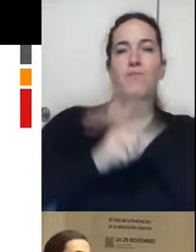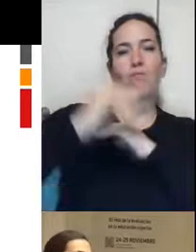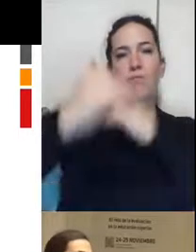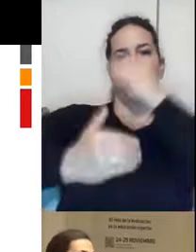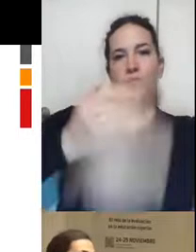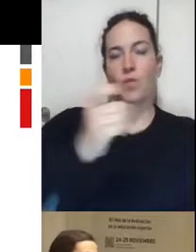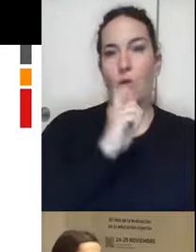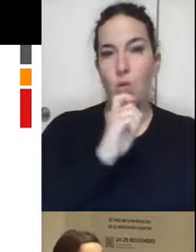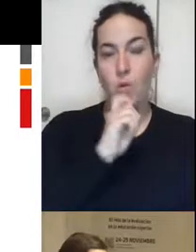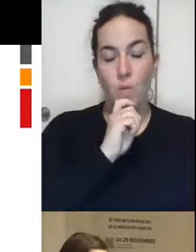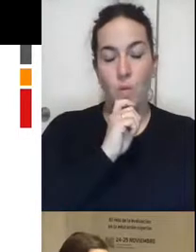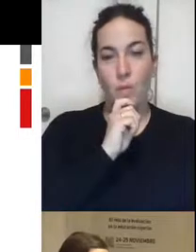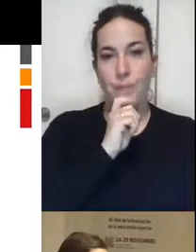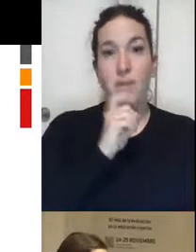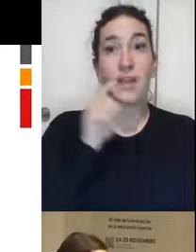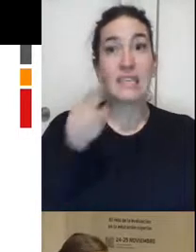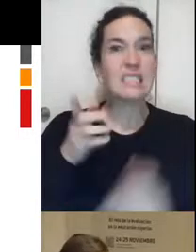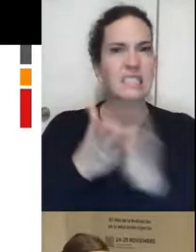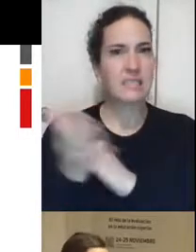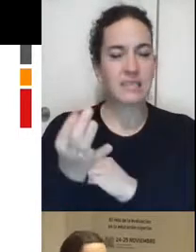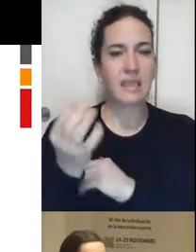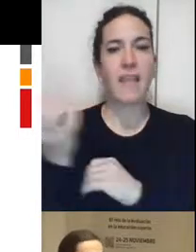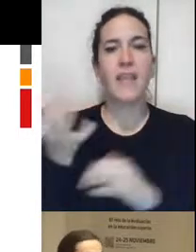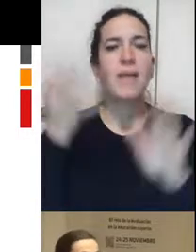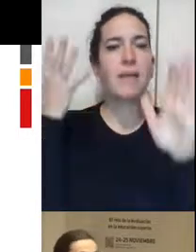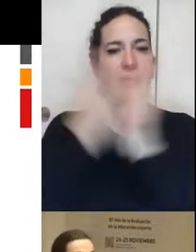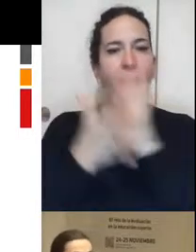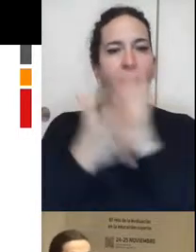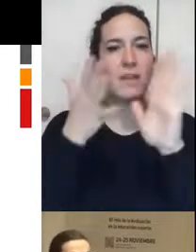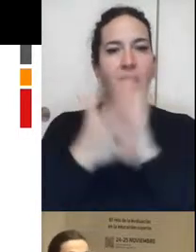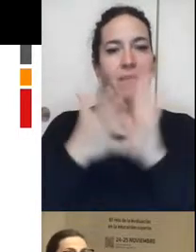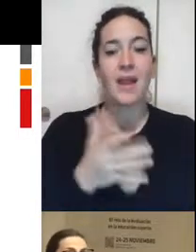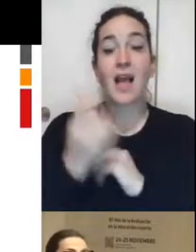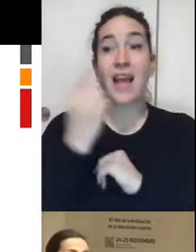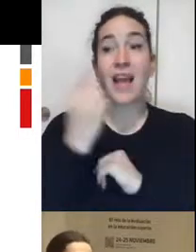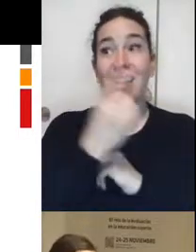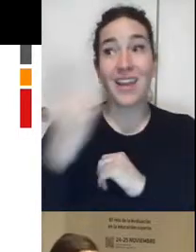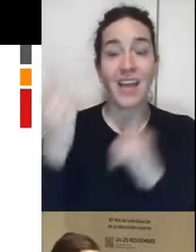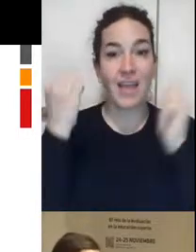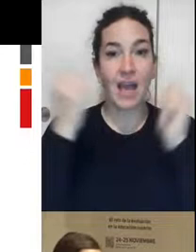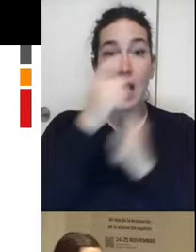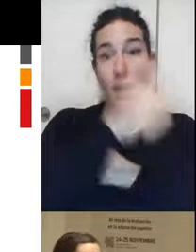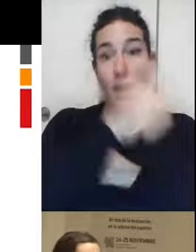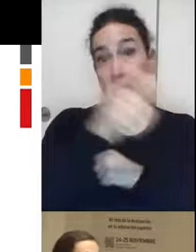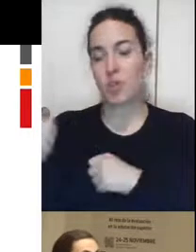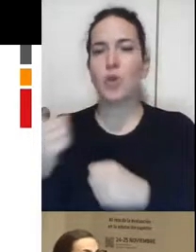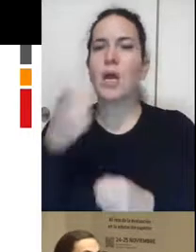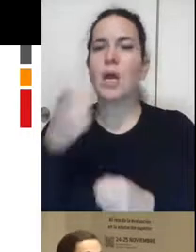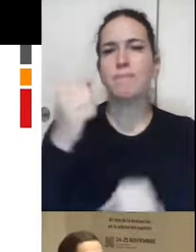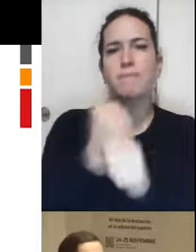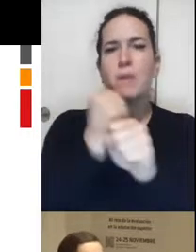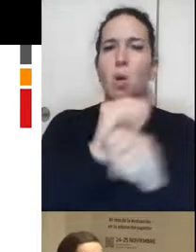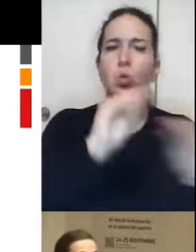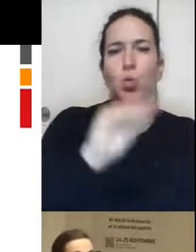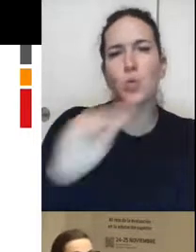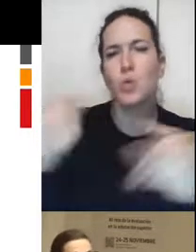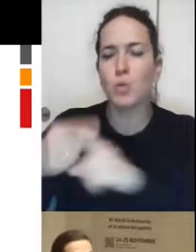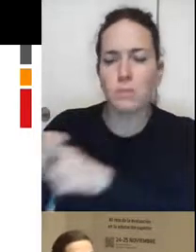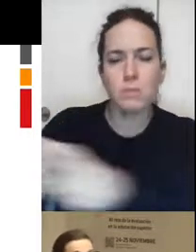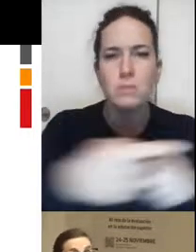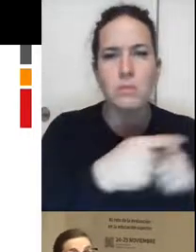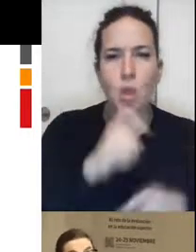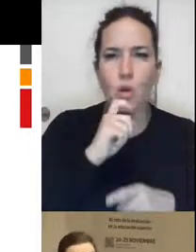les pedíamos que nos explicaran las tareas que había desarrollado cada estudiante, su nivel de implicación, las dificultades que se